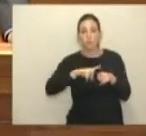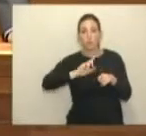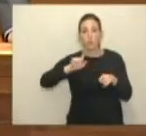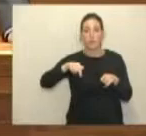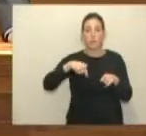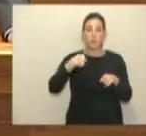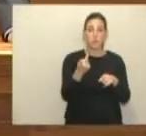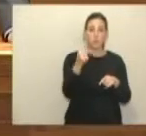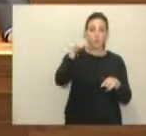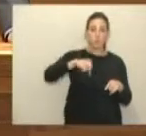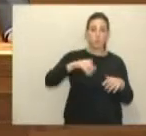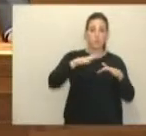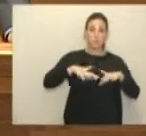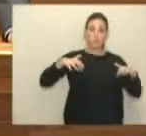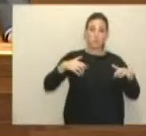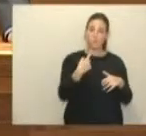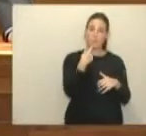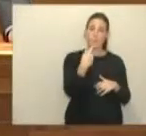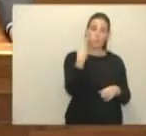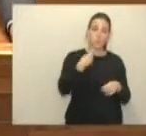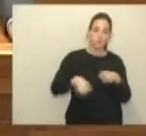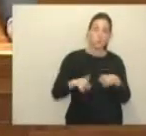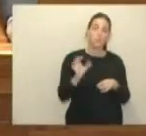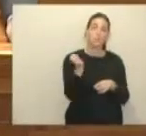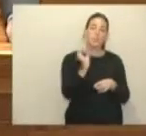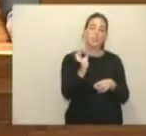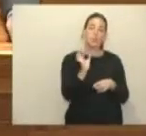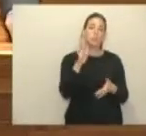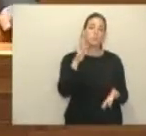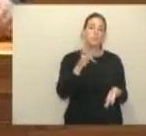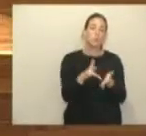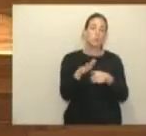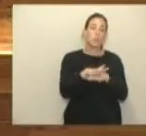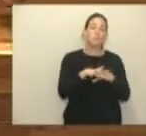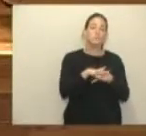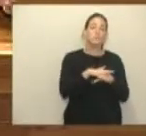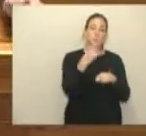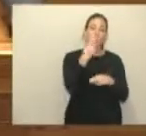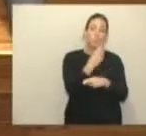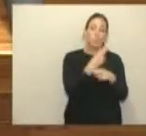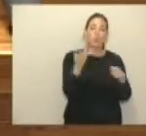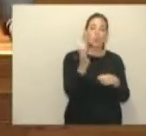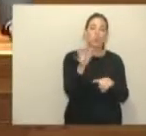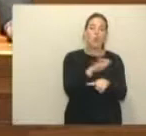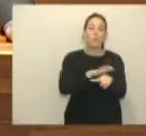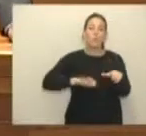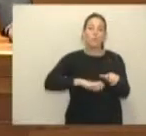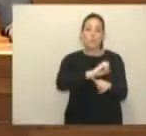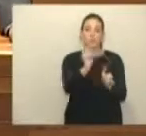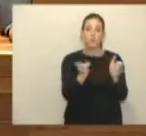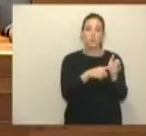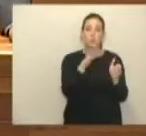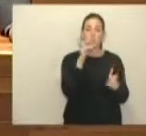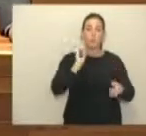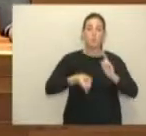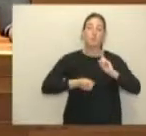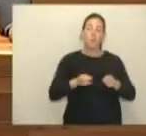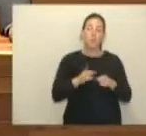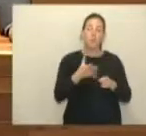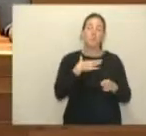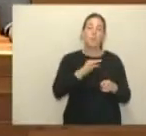tribunas políticas o cuando se dispone, por ejemplo, de la administración pública o de la mayoría absoluta para poder legislar y cambiar, en su